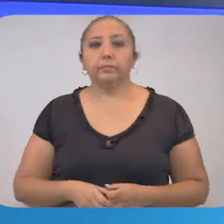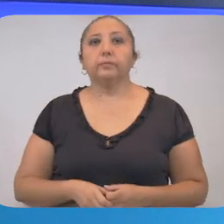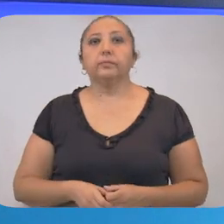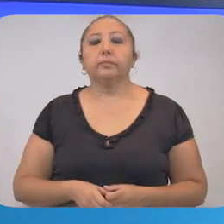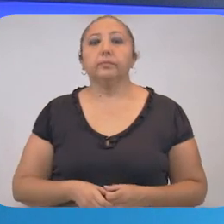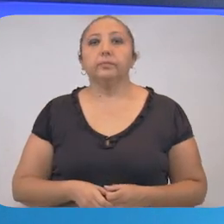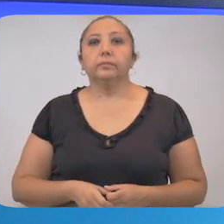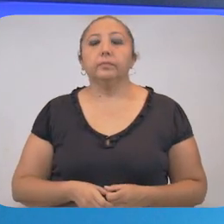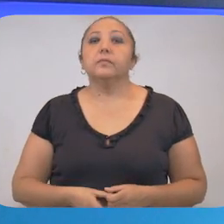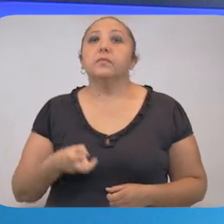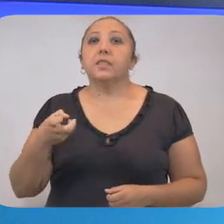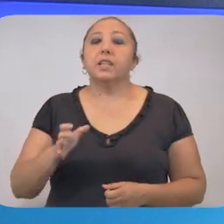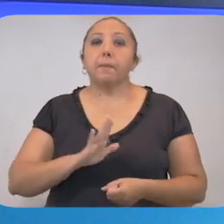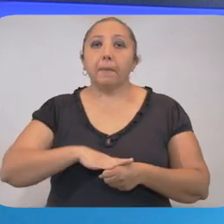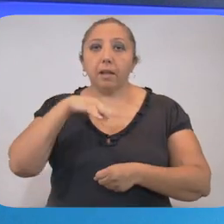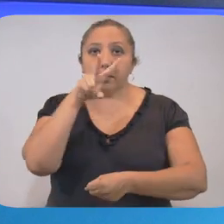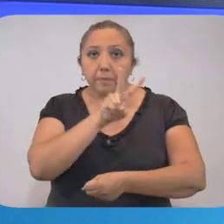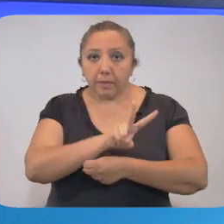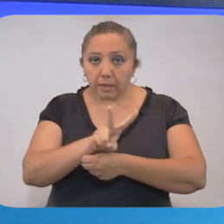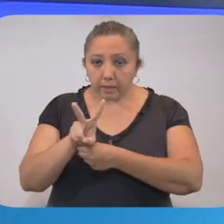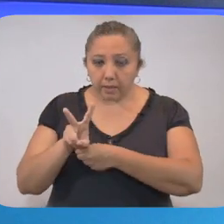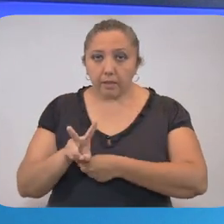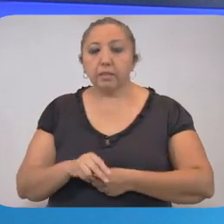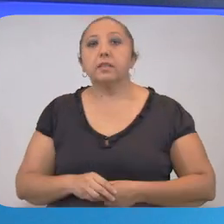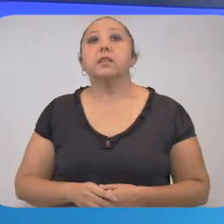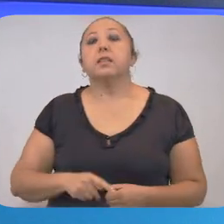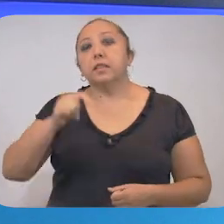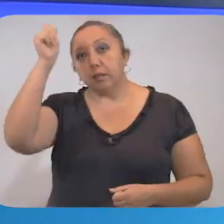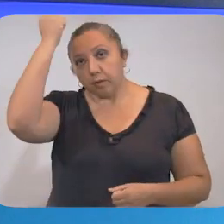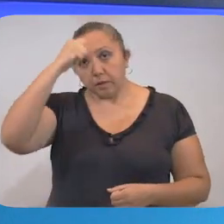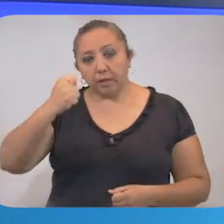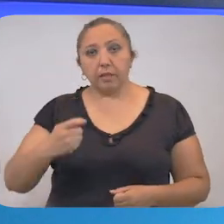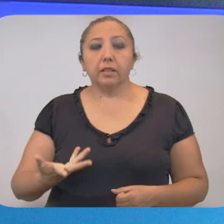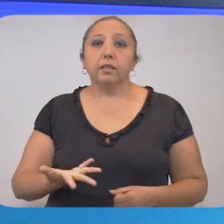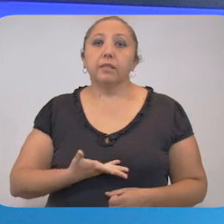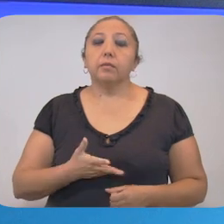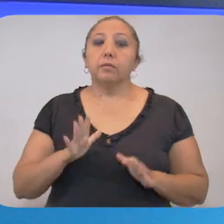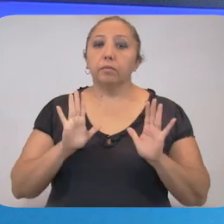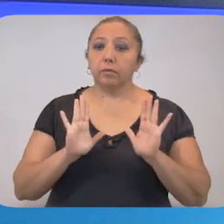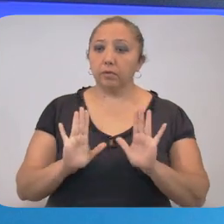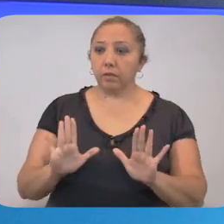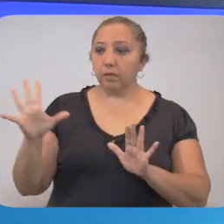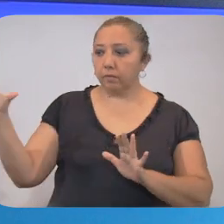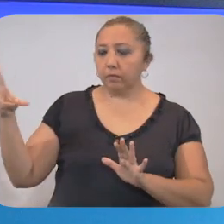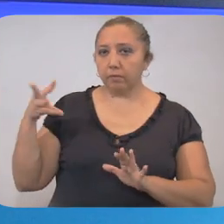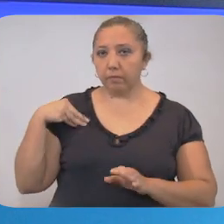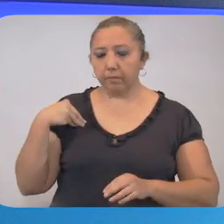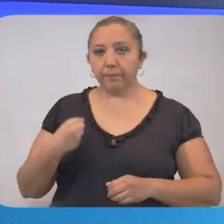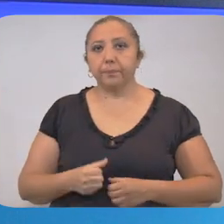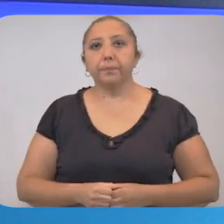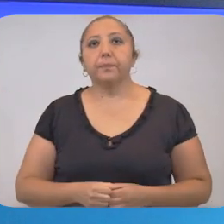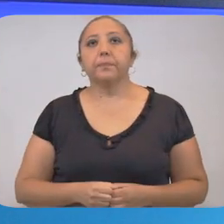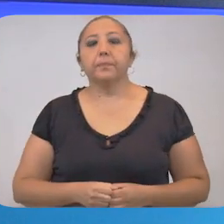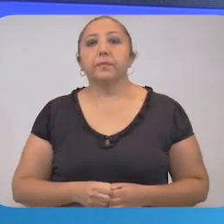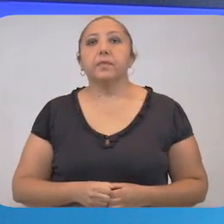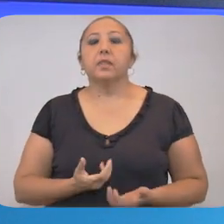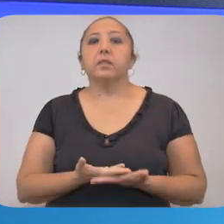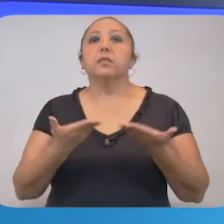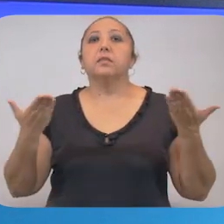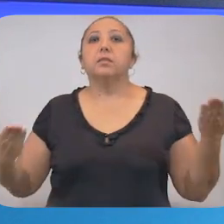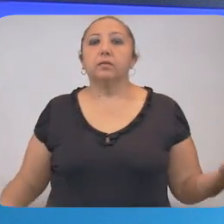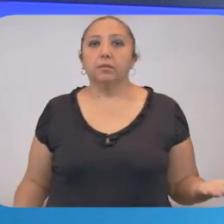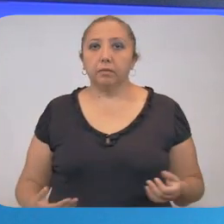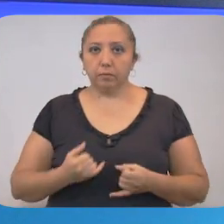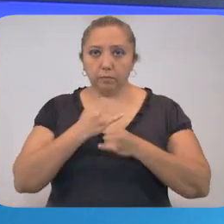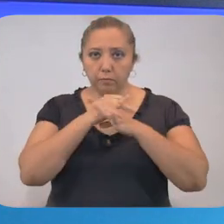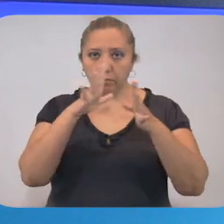operativos. Esta mayor vigilancia epidemiológica permitirá cortar oportunamente cadenas de contagio. A continuación,